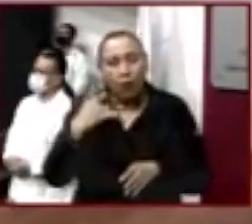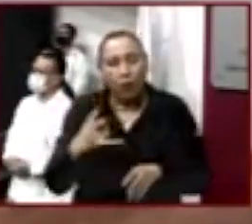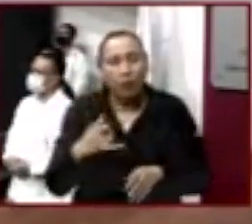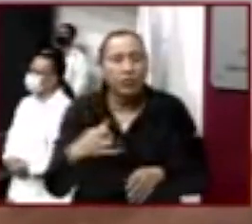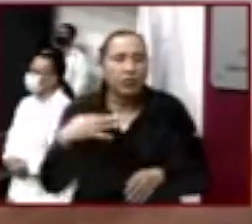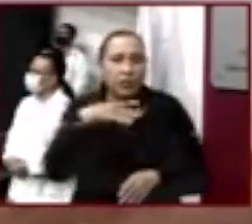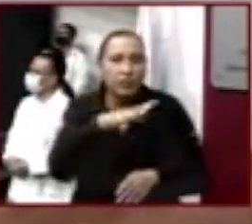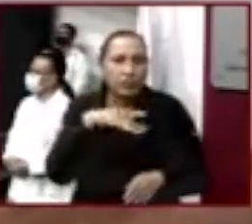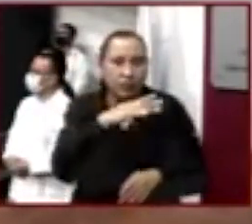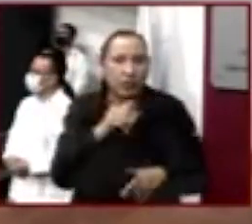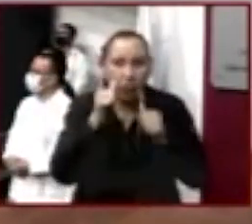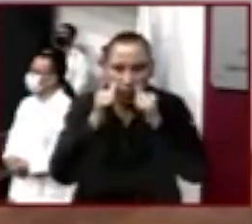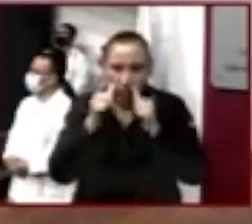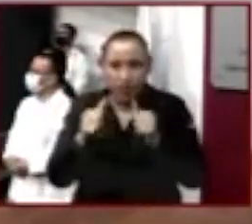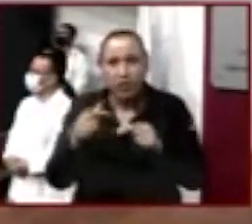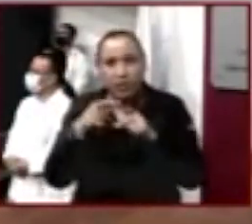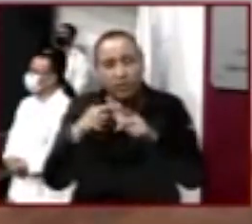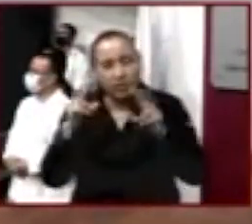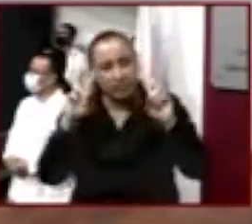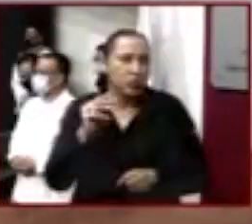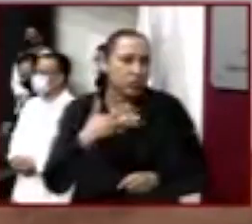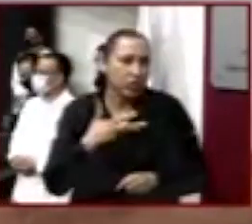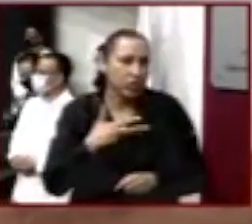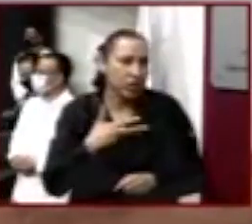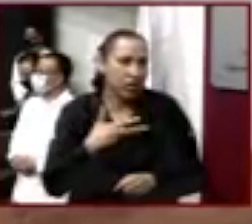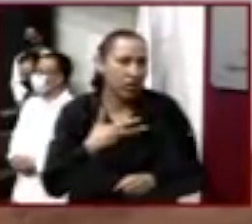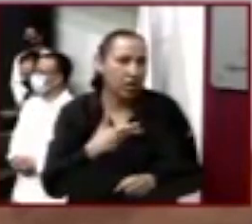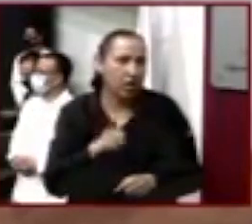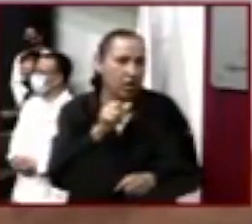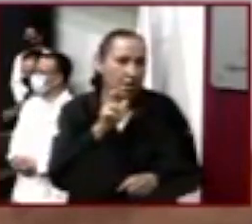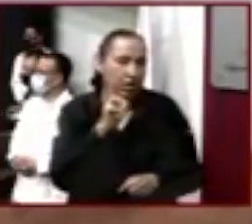corrupción en lugar de atender los temas que azotan al país.